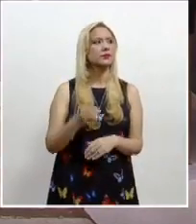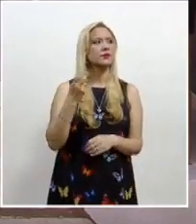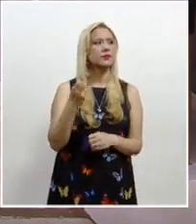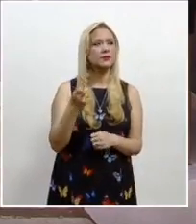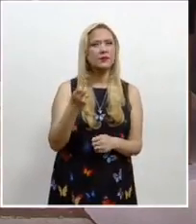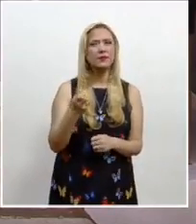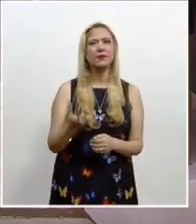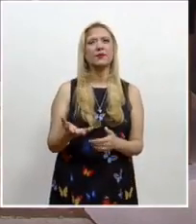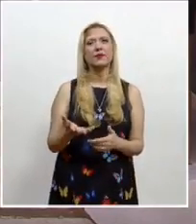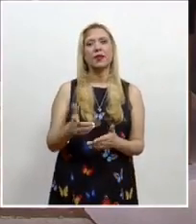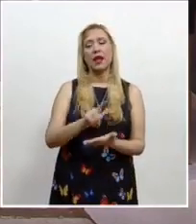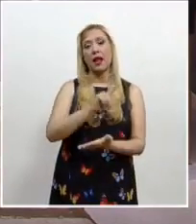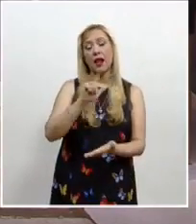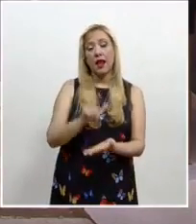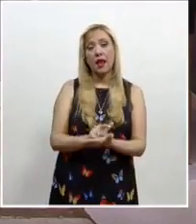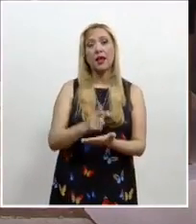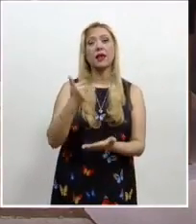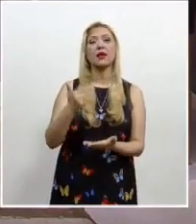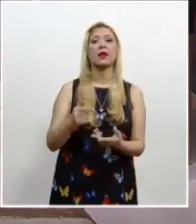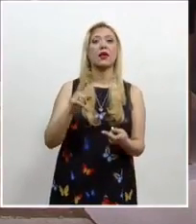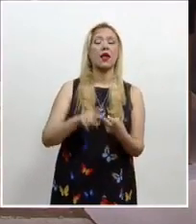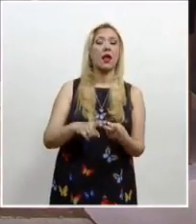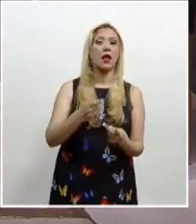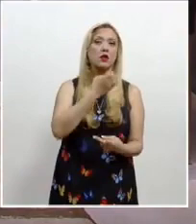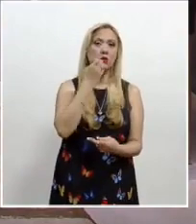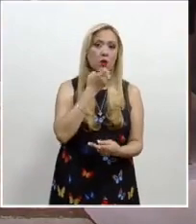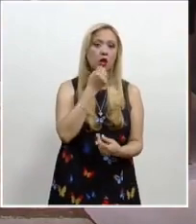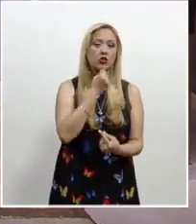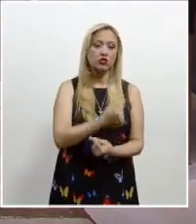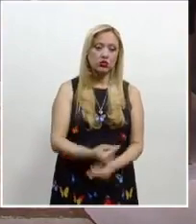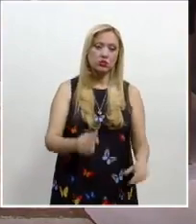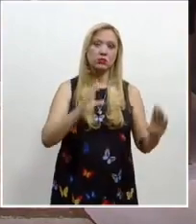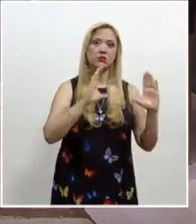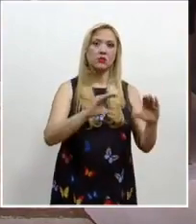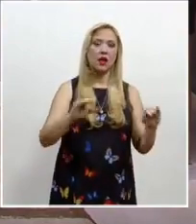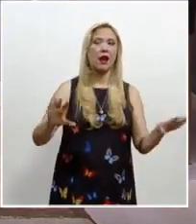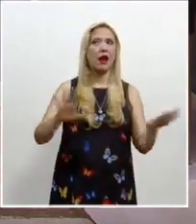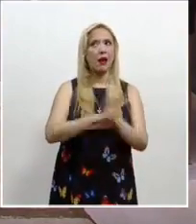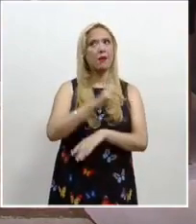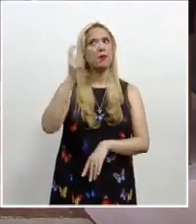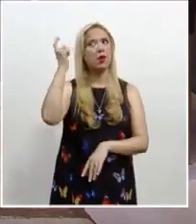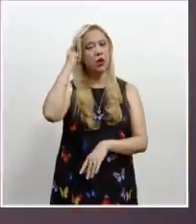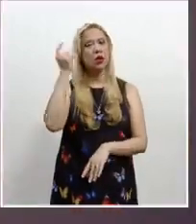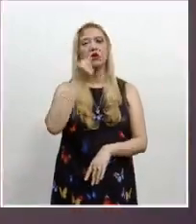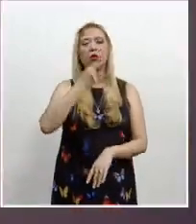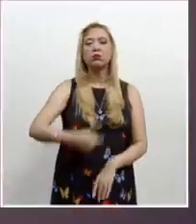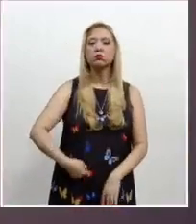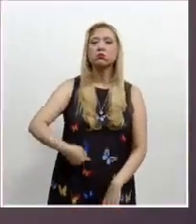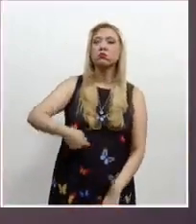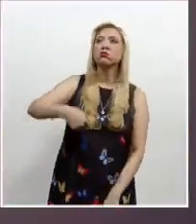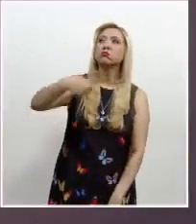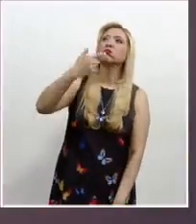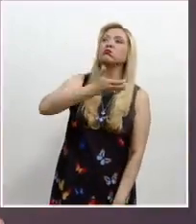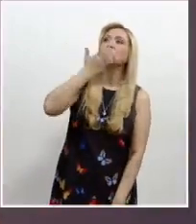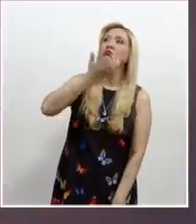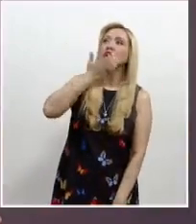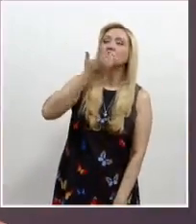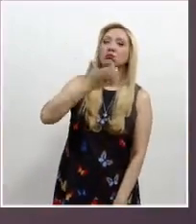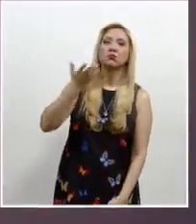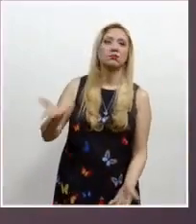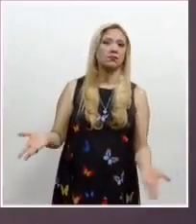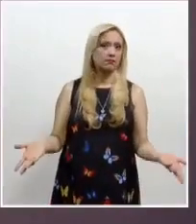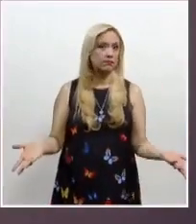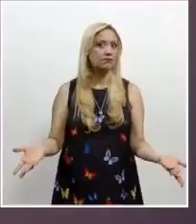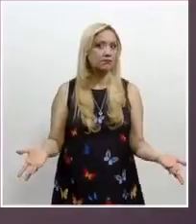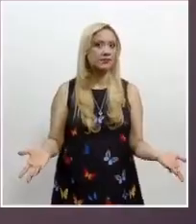parte legal, digamos, hay que incidir desde la escuela a los niños y cambiar esa cultura, porque si los niños van creciendo ya con esta visión, sería mucho más